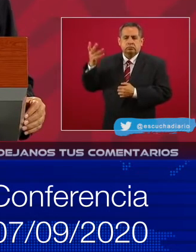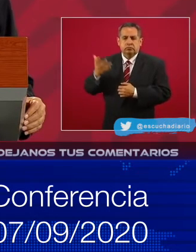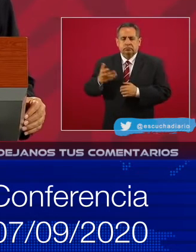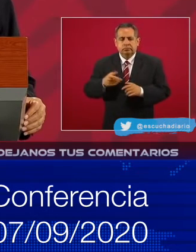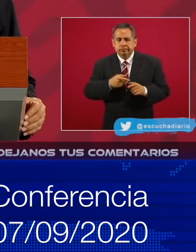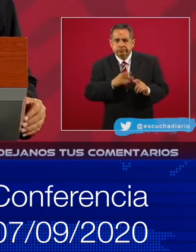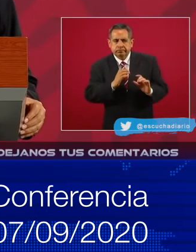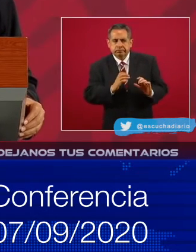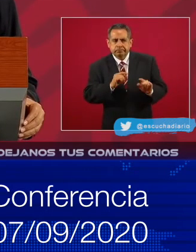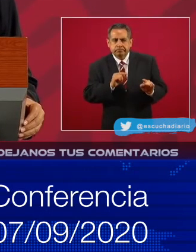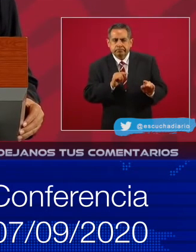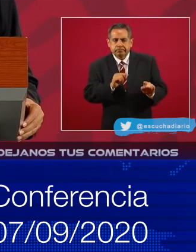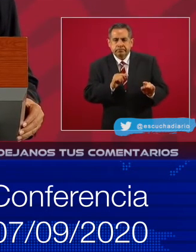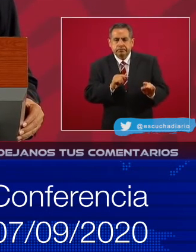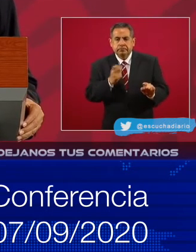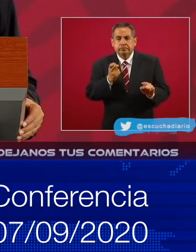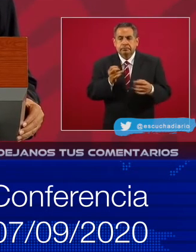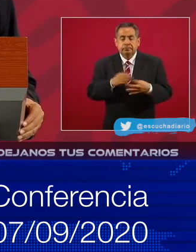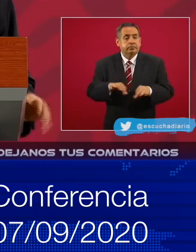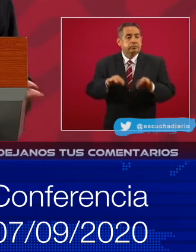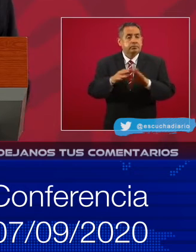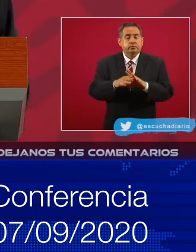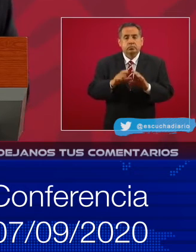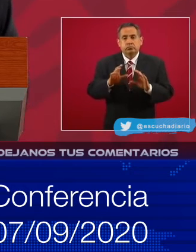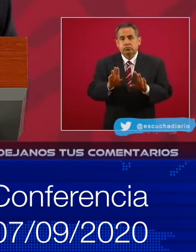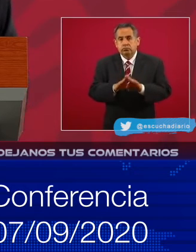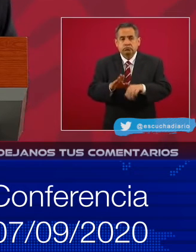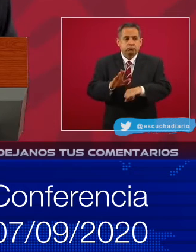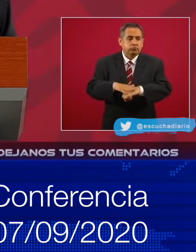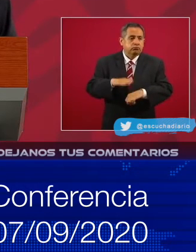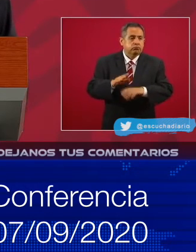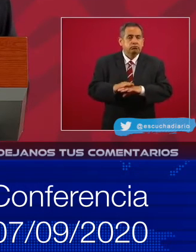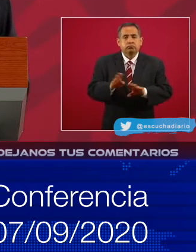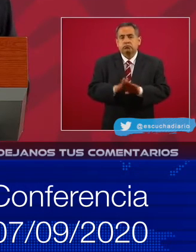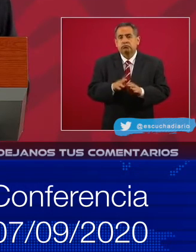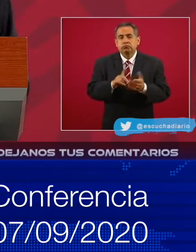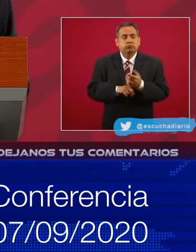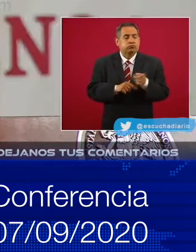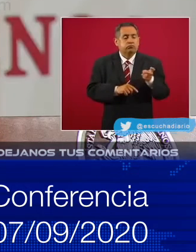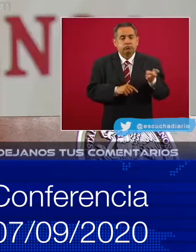eso nos importa mucho mantener